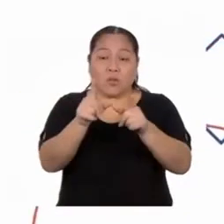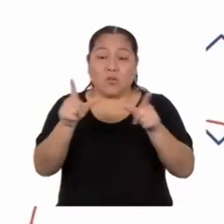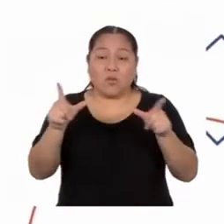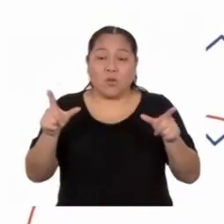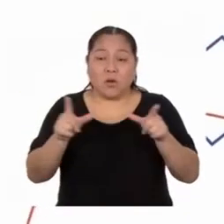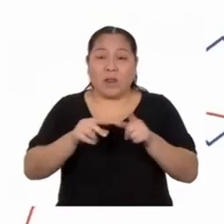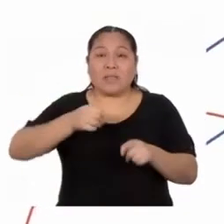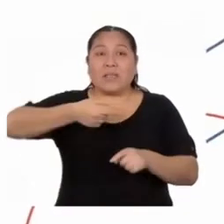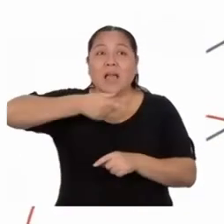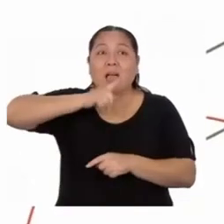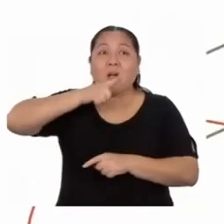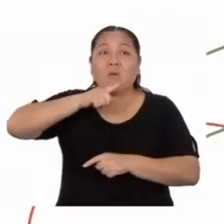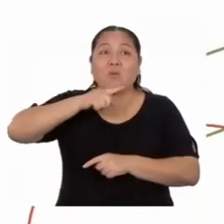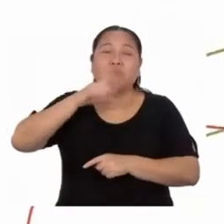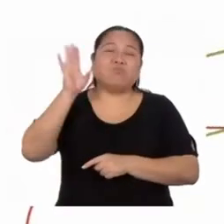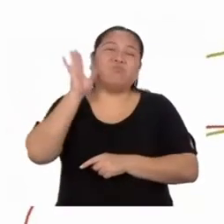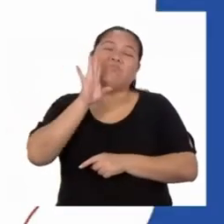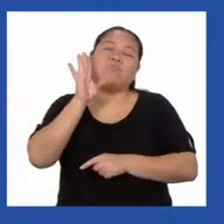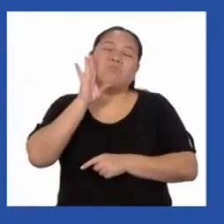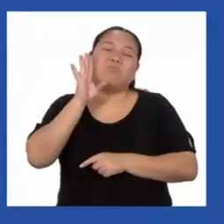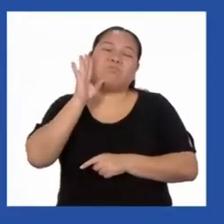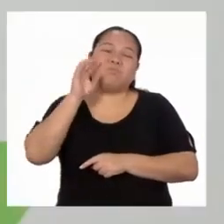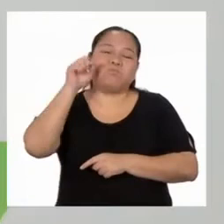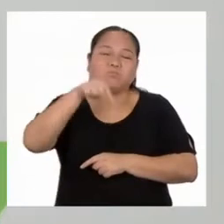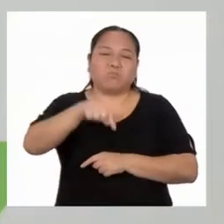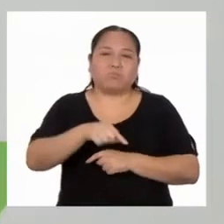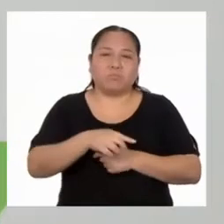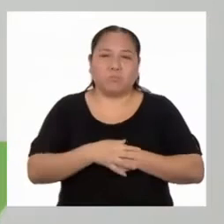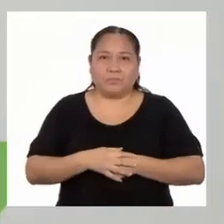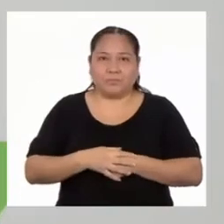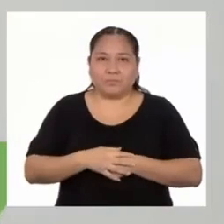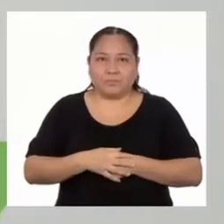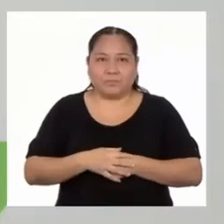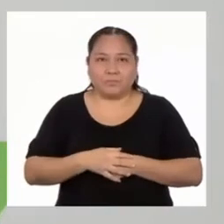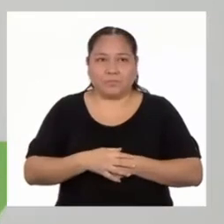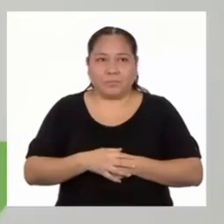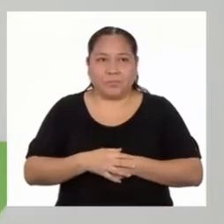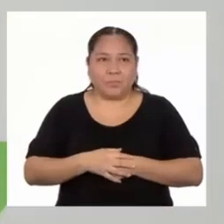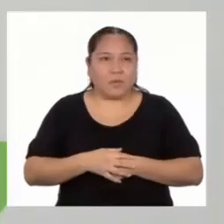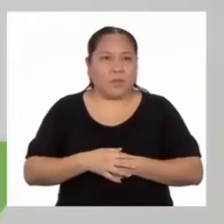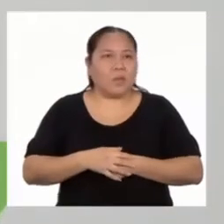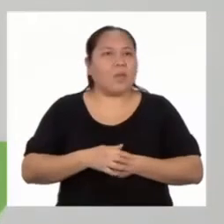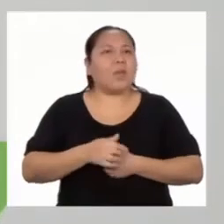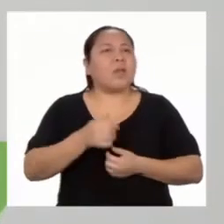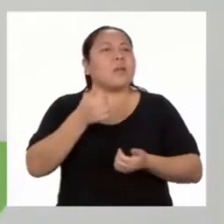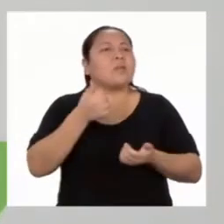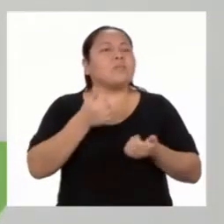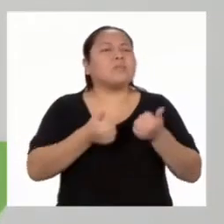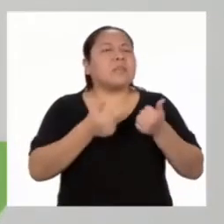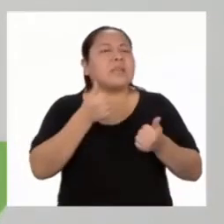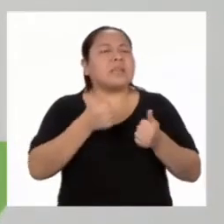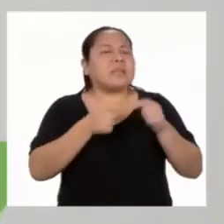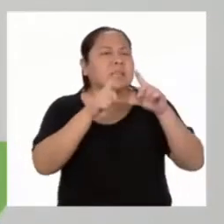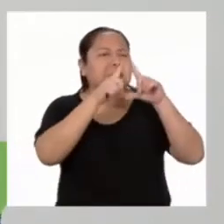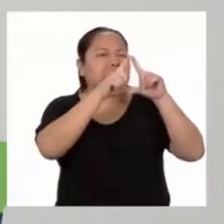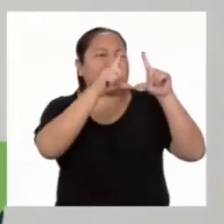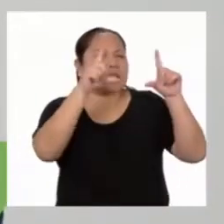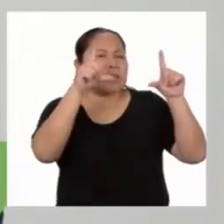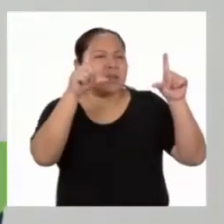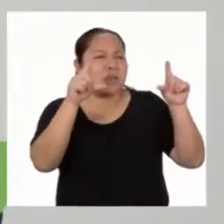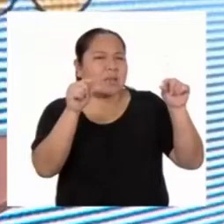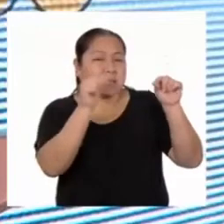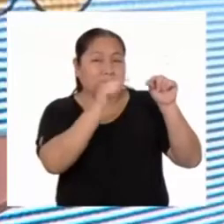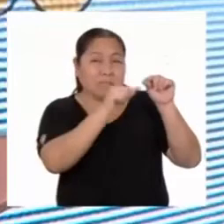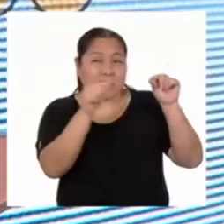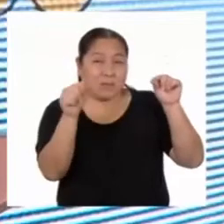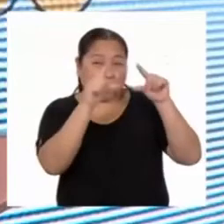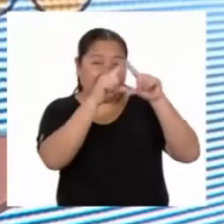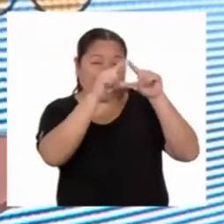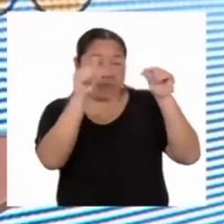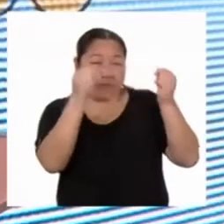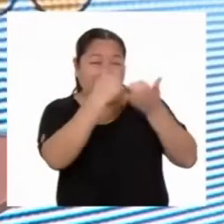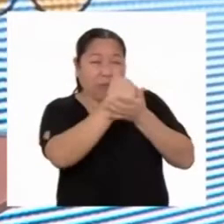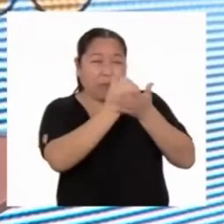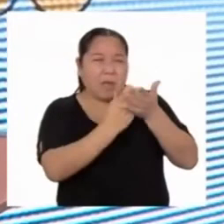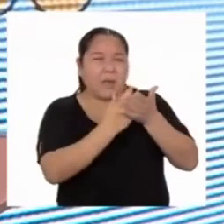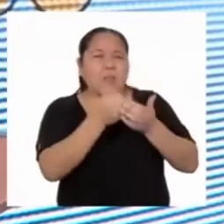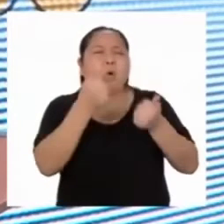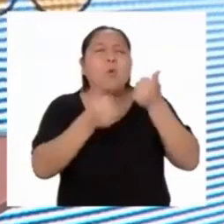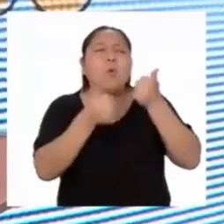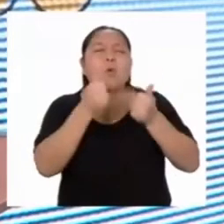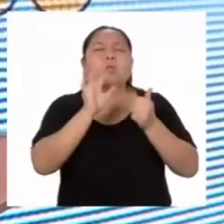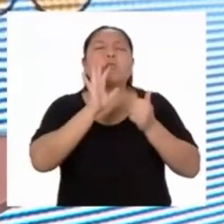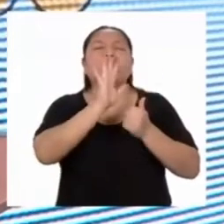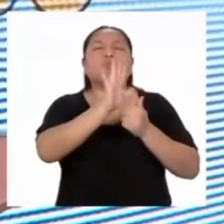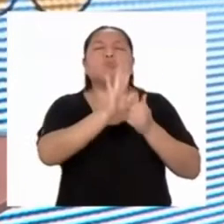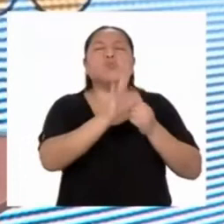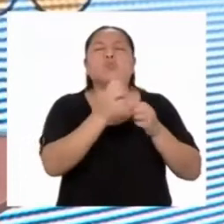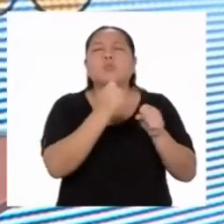hidrográficas fuertemente contaminadas. ¿Qué función cumple este párrafo en el texto? Yo creo